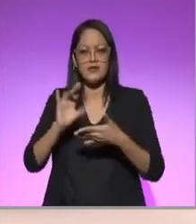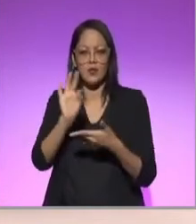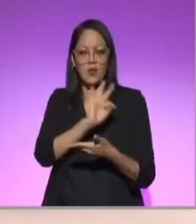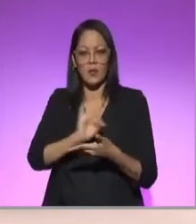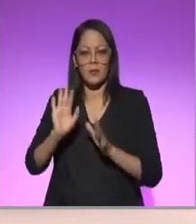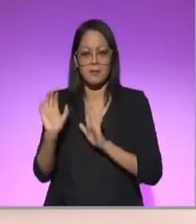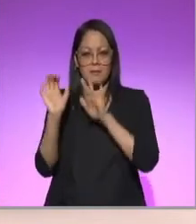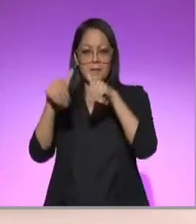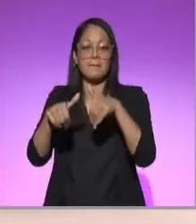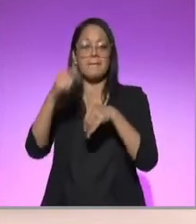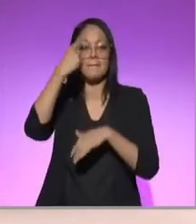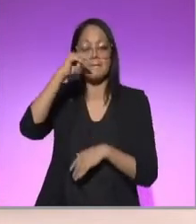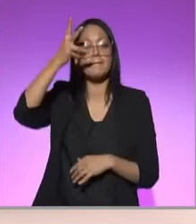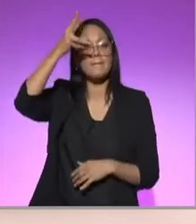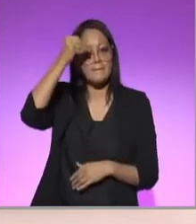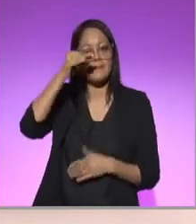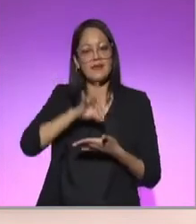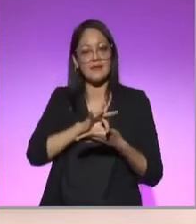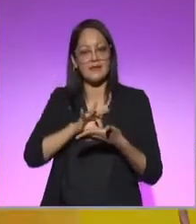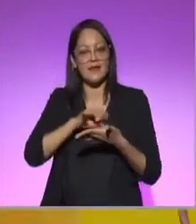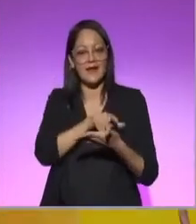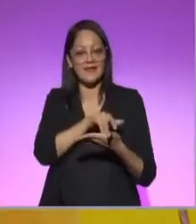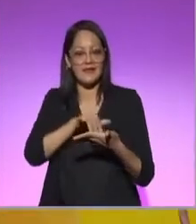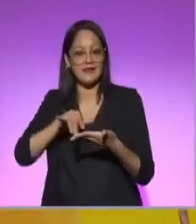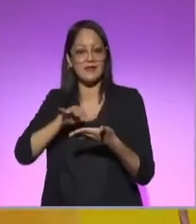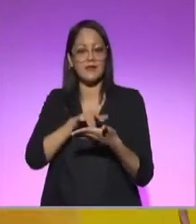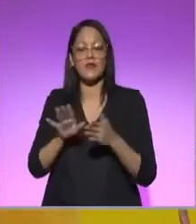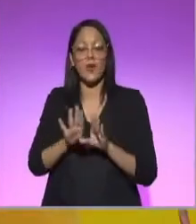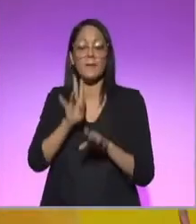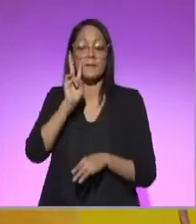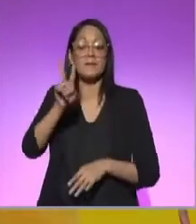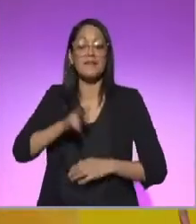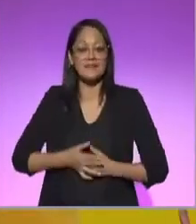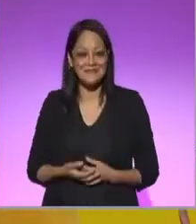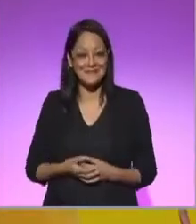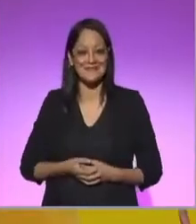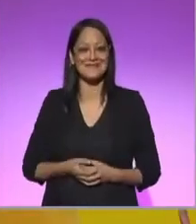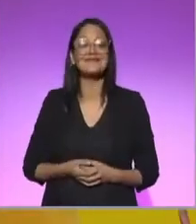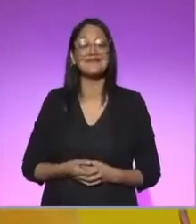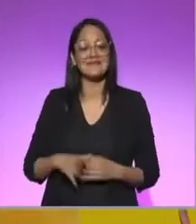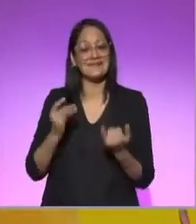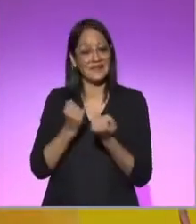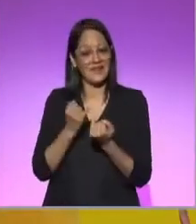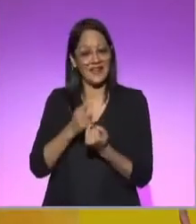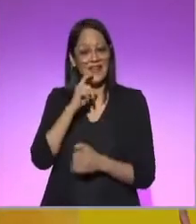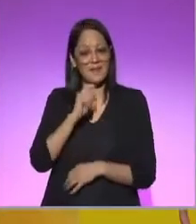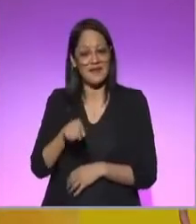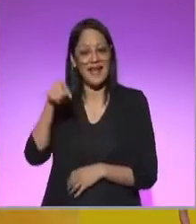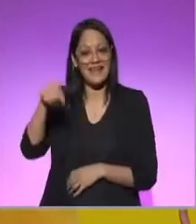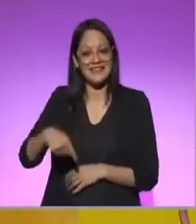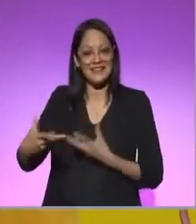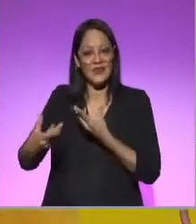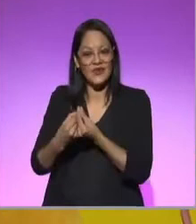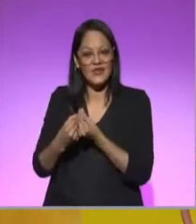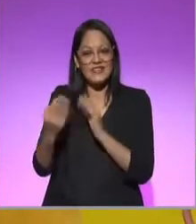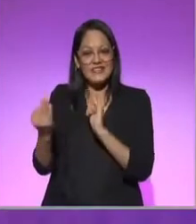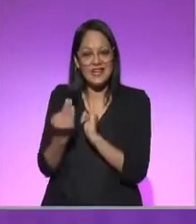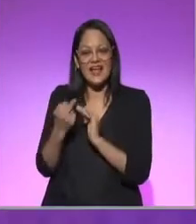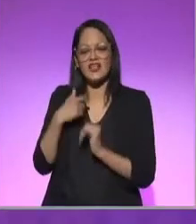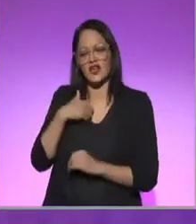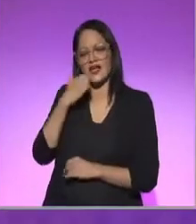empiecen a aprender braille. ¿Cómo ven? Y ya que estamos aquí y te tengo muy cerquita, Saúl, yo te tengo que